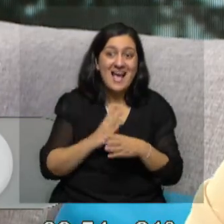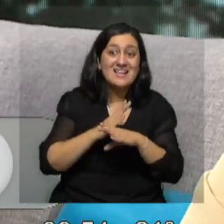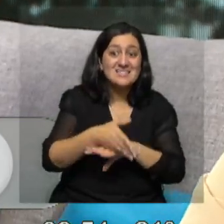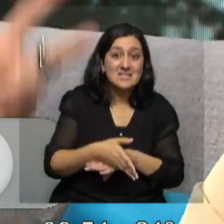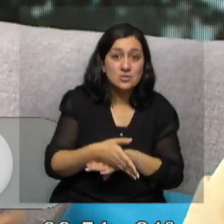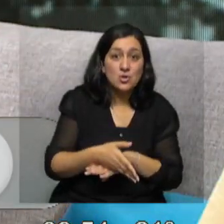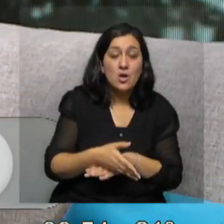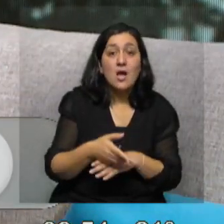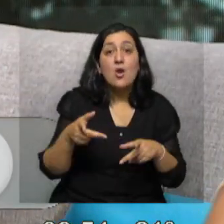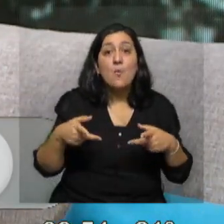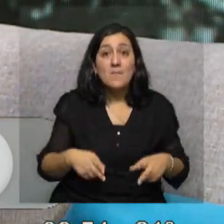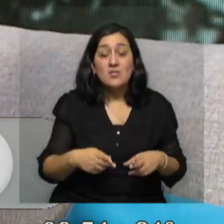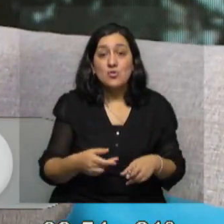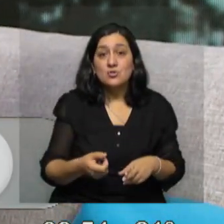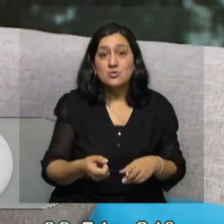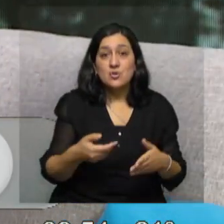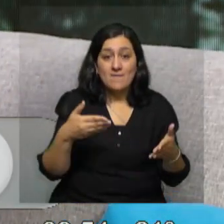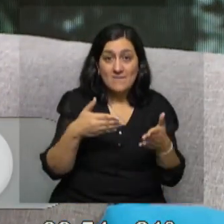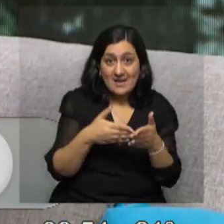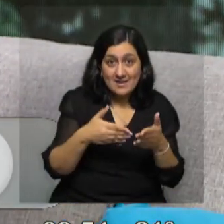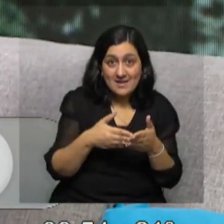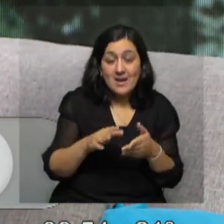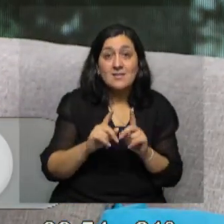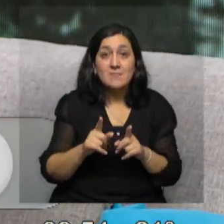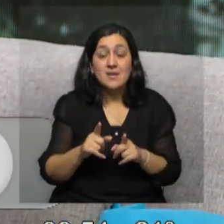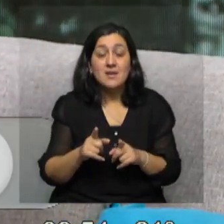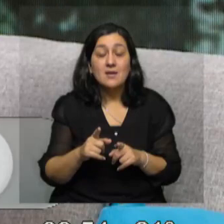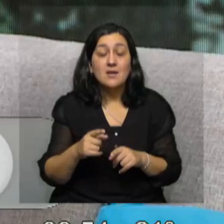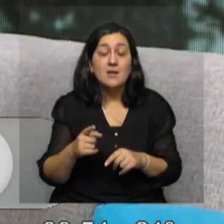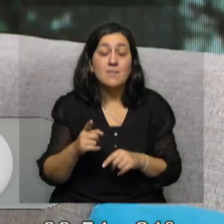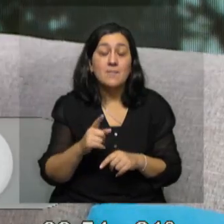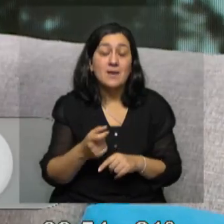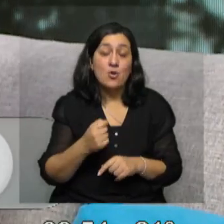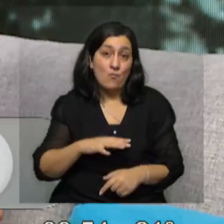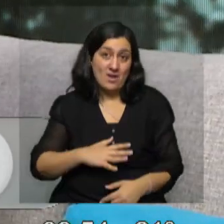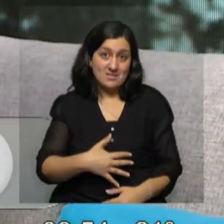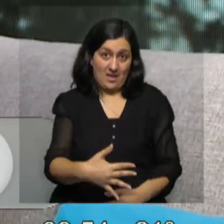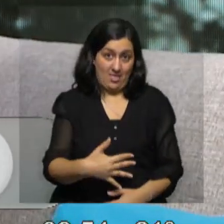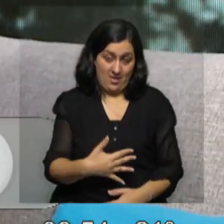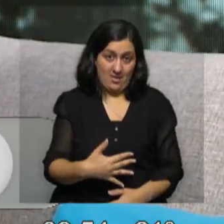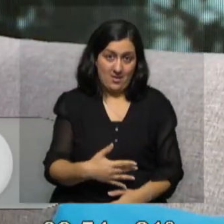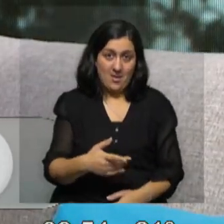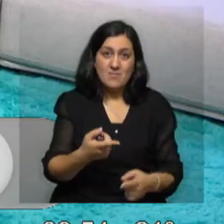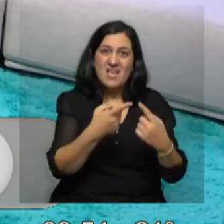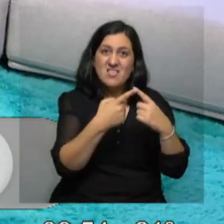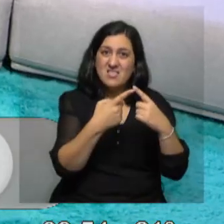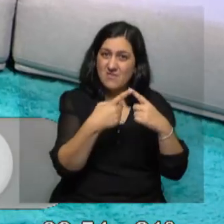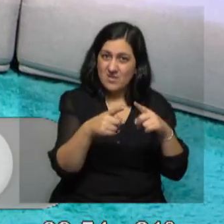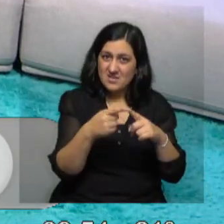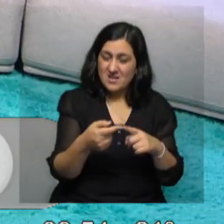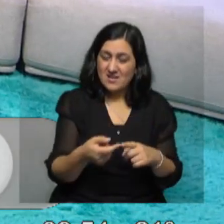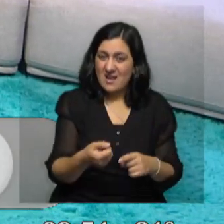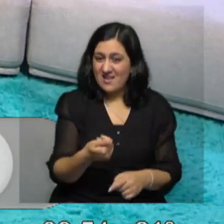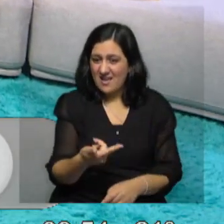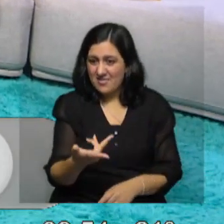métodos anticonceptivos y métodos de barrera. El tema es que tenemos una diferencia, por ejemplo, en cantidades que nos